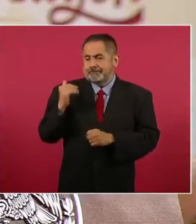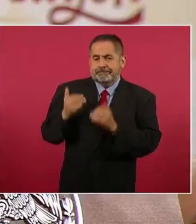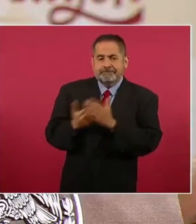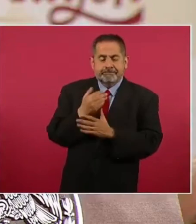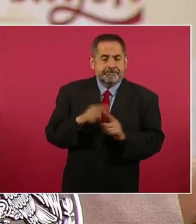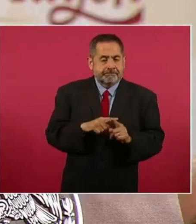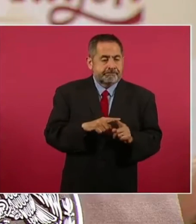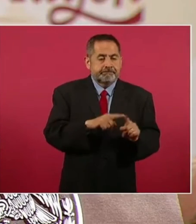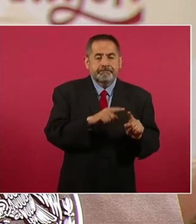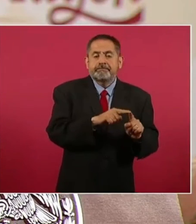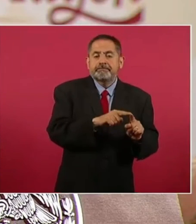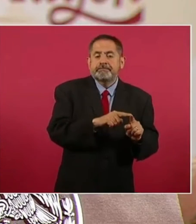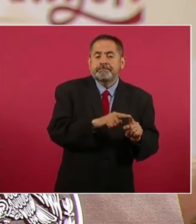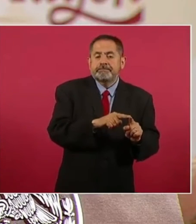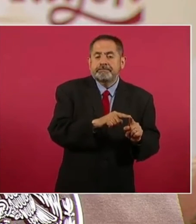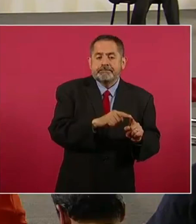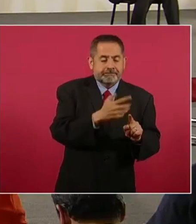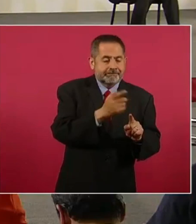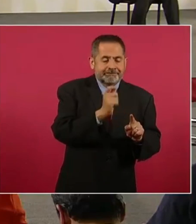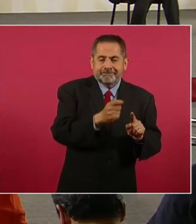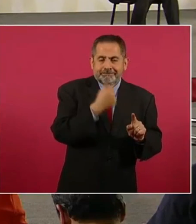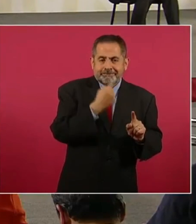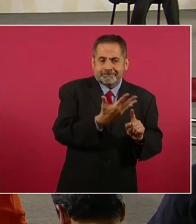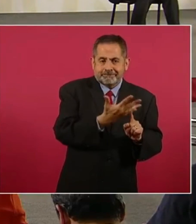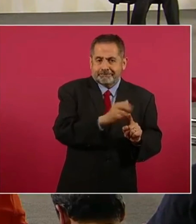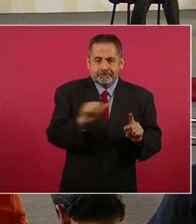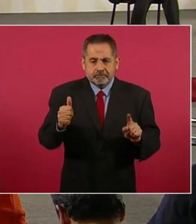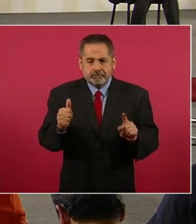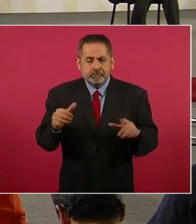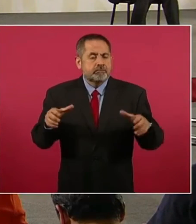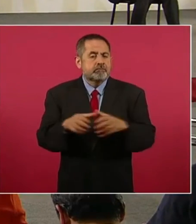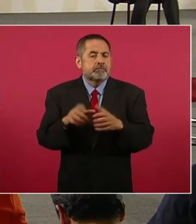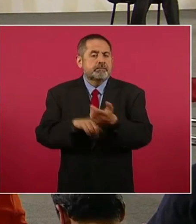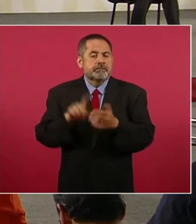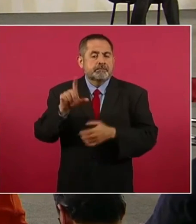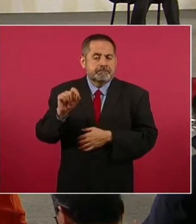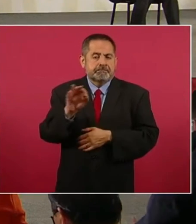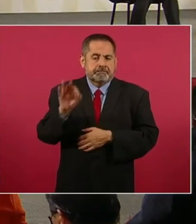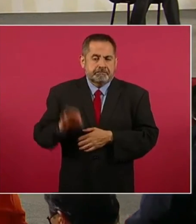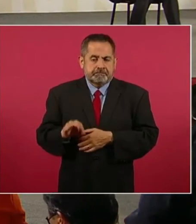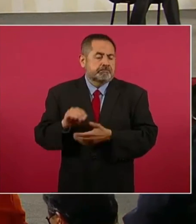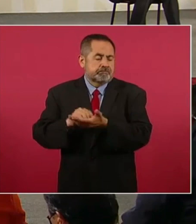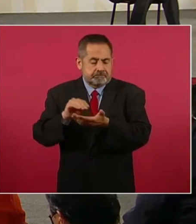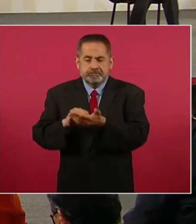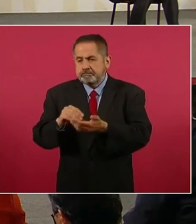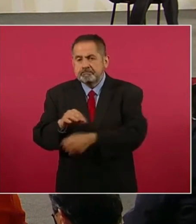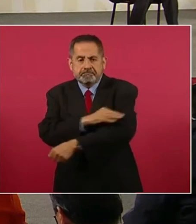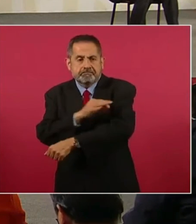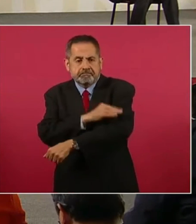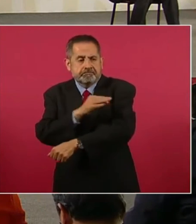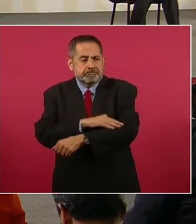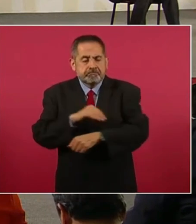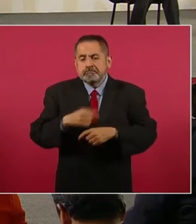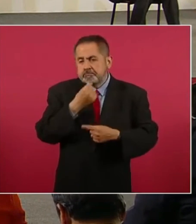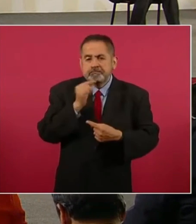reciente, 20%, son quienes están más activos en este momento vacunándose, niñas, niños de 5